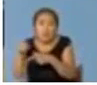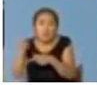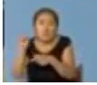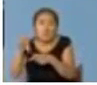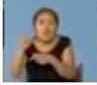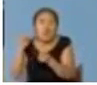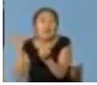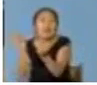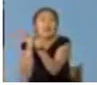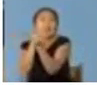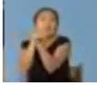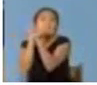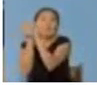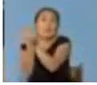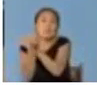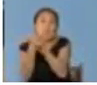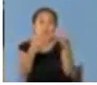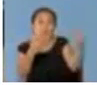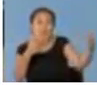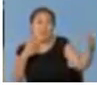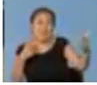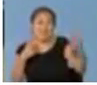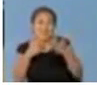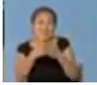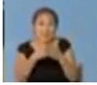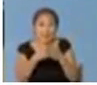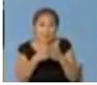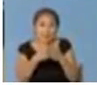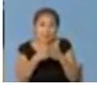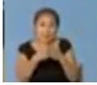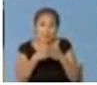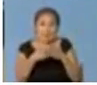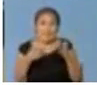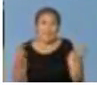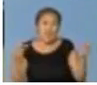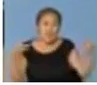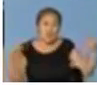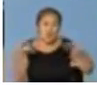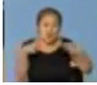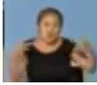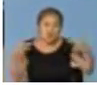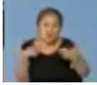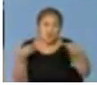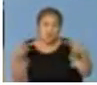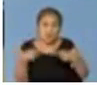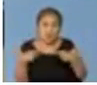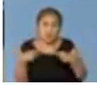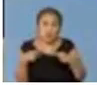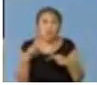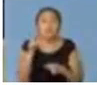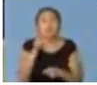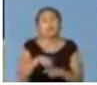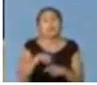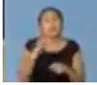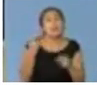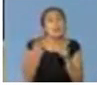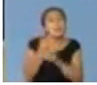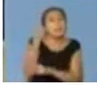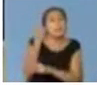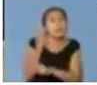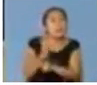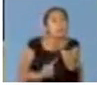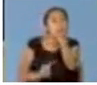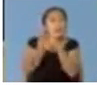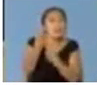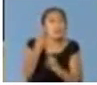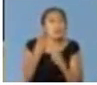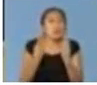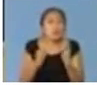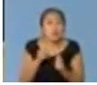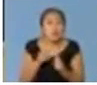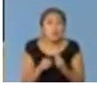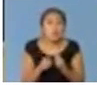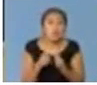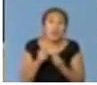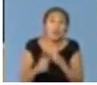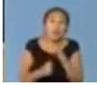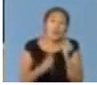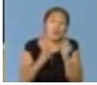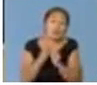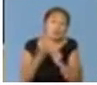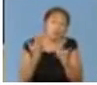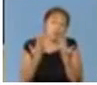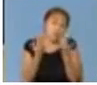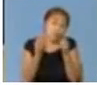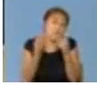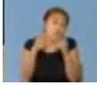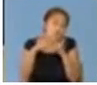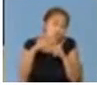acercar a la oposición, porque estaba muy contraria a la aprobación del DNU. Y las primeras respuestas, por lo menos el primer sondeo, fue